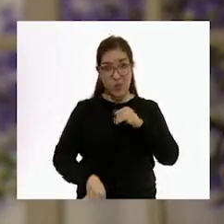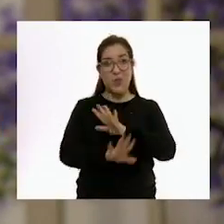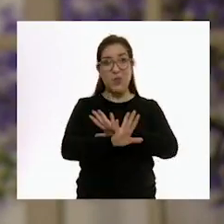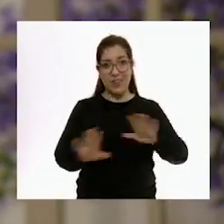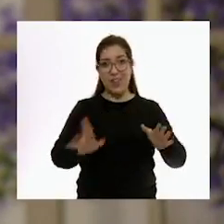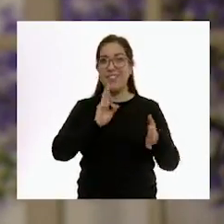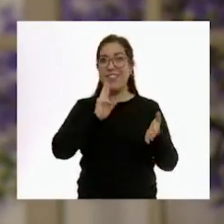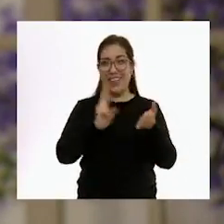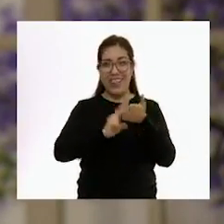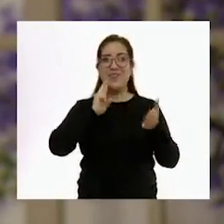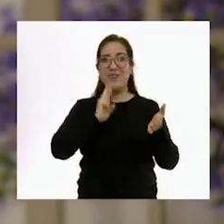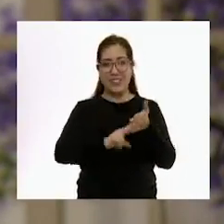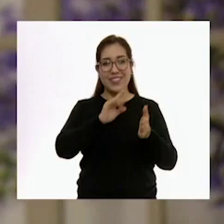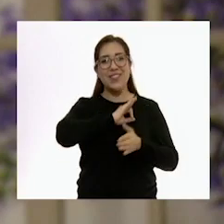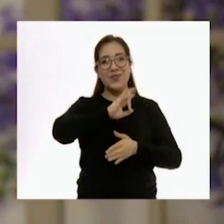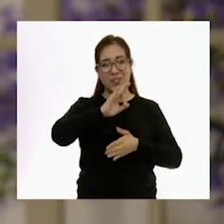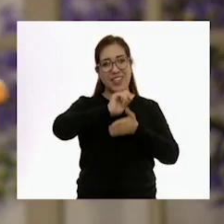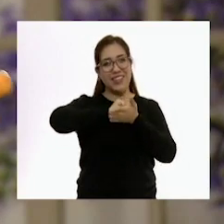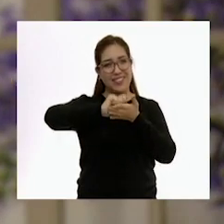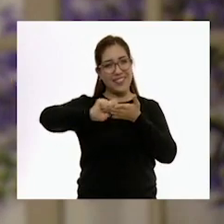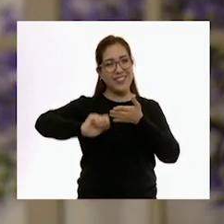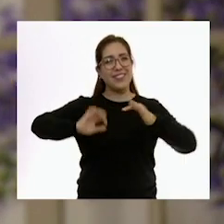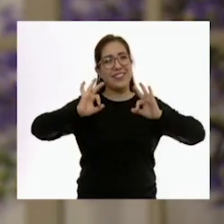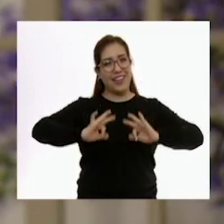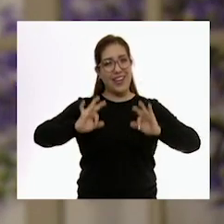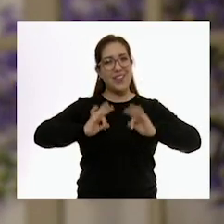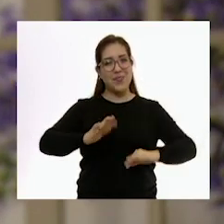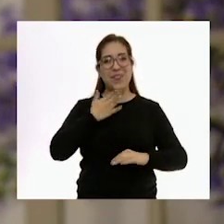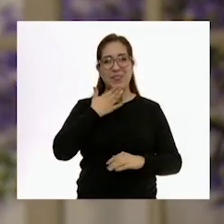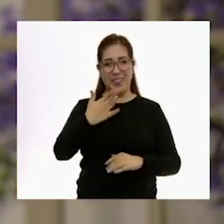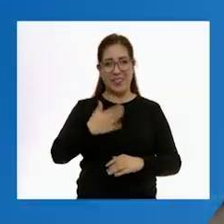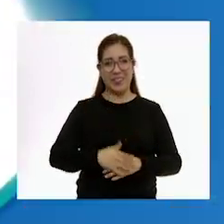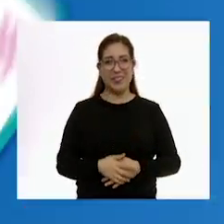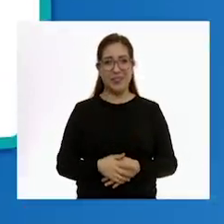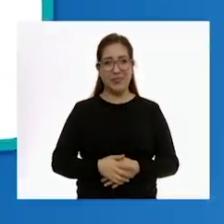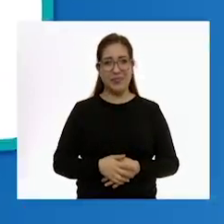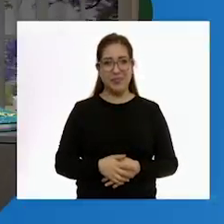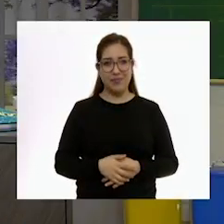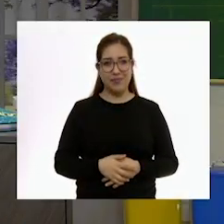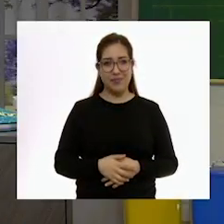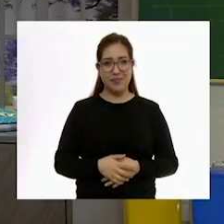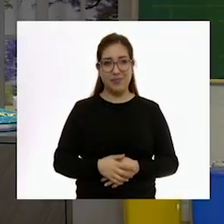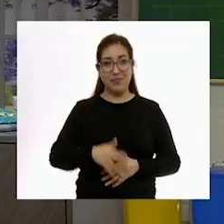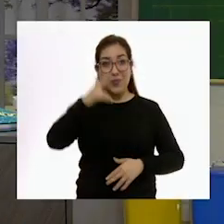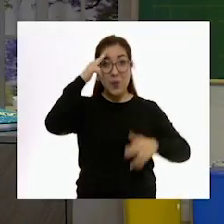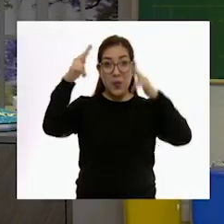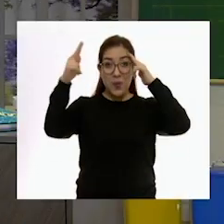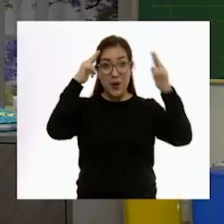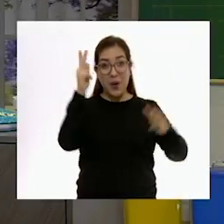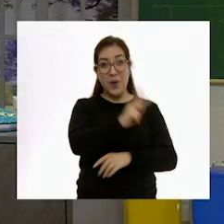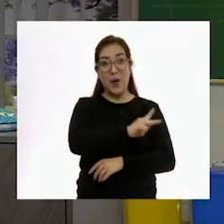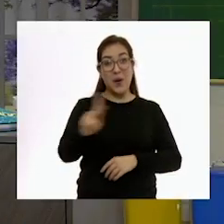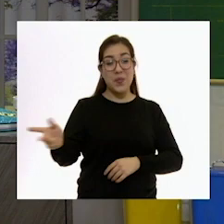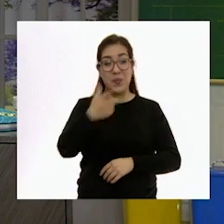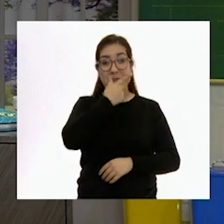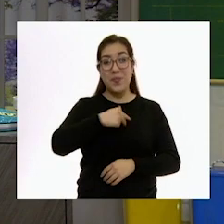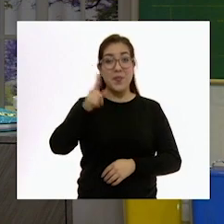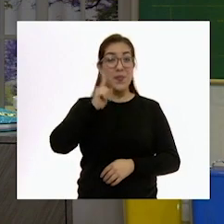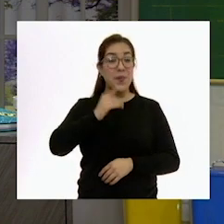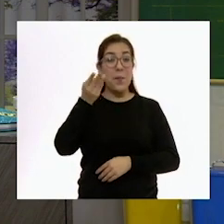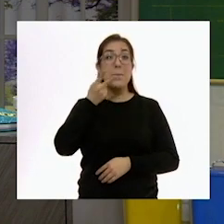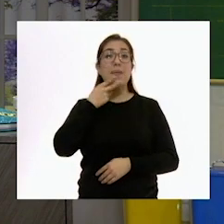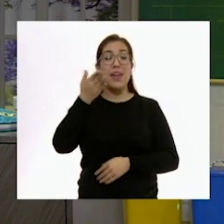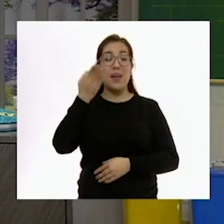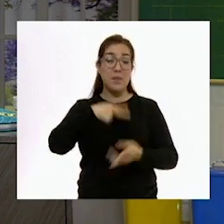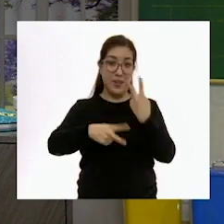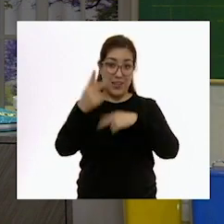el programa pueda responderlas y hacerlas a tu ritmo. Hola a todos, bienvenidos a Aprende en Casa, una